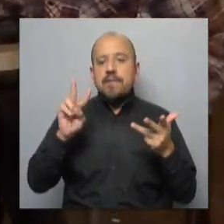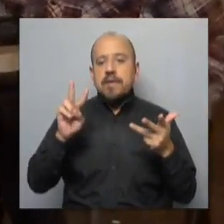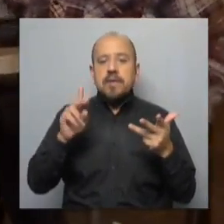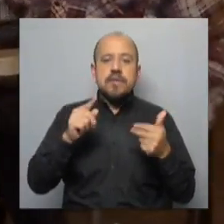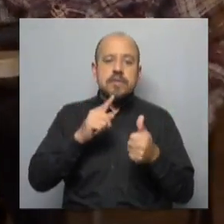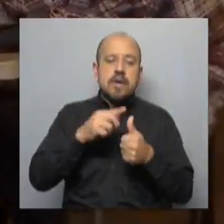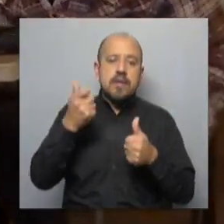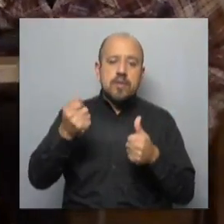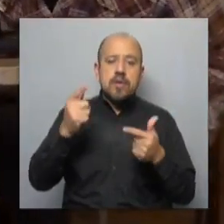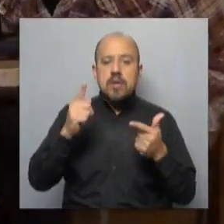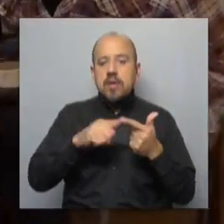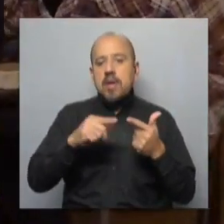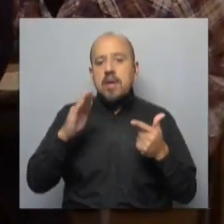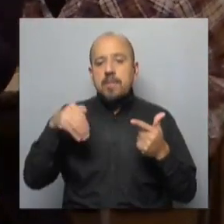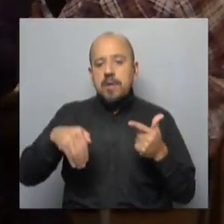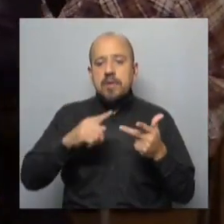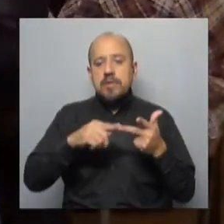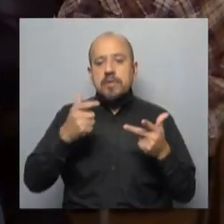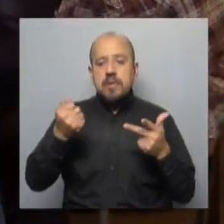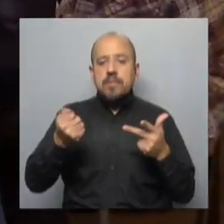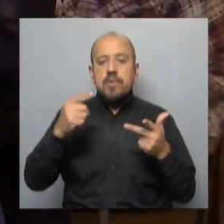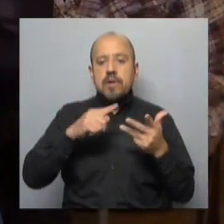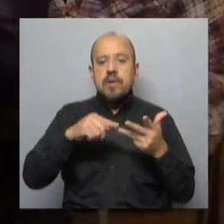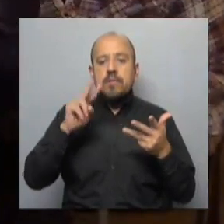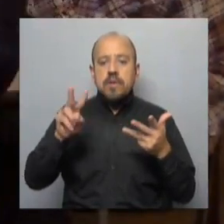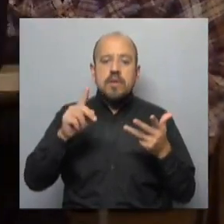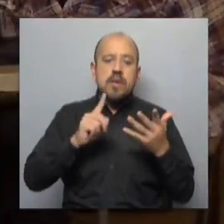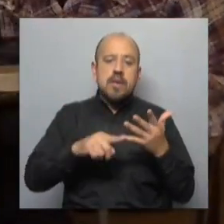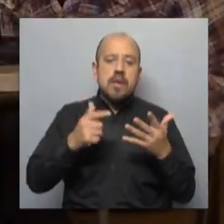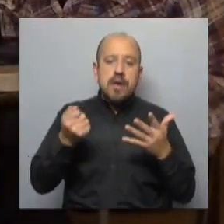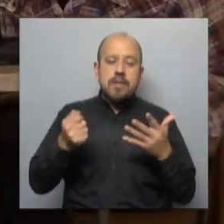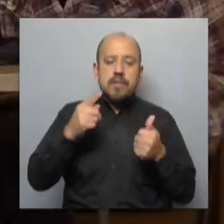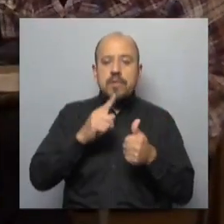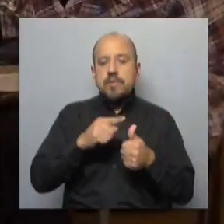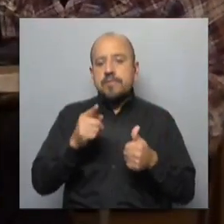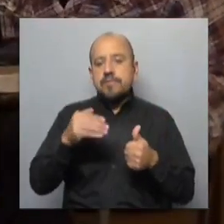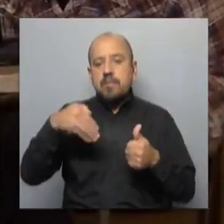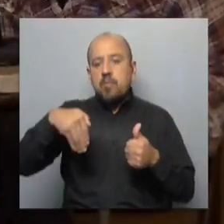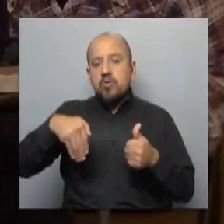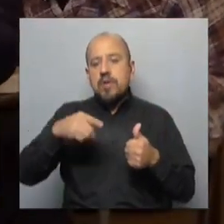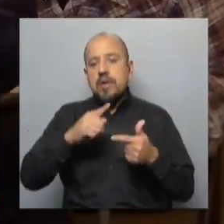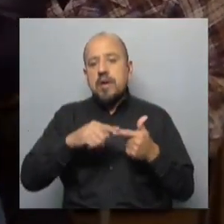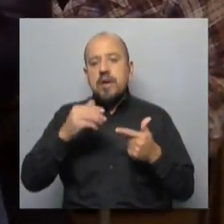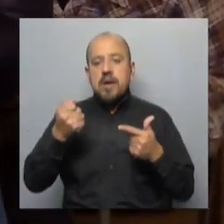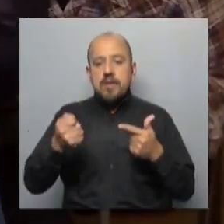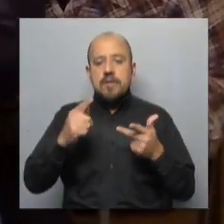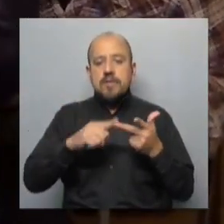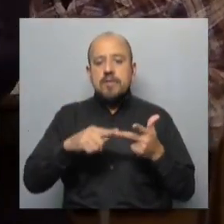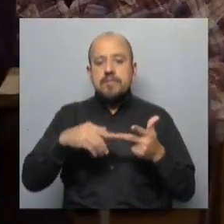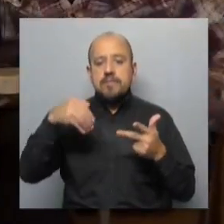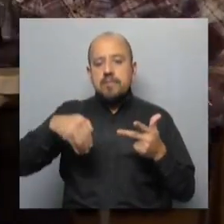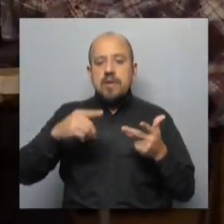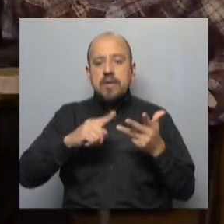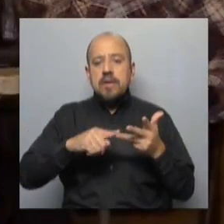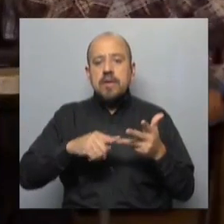a antonella marisa amparo valentina ana paula monica ali son mil y